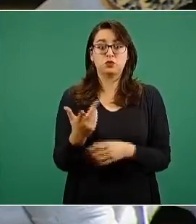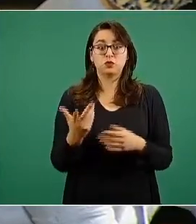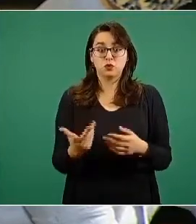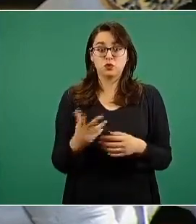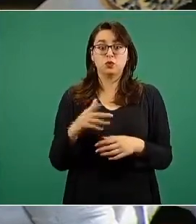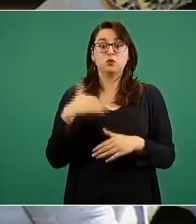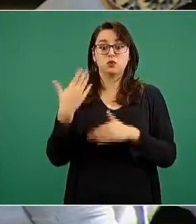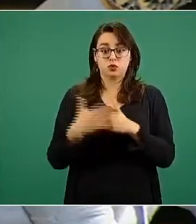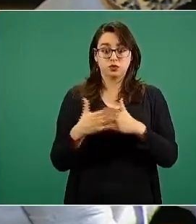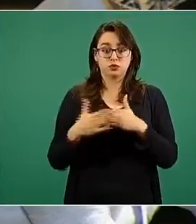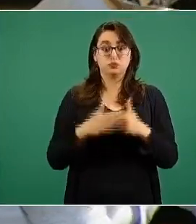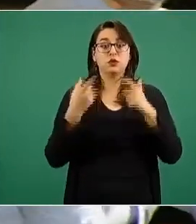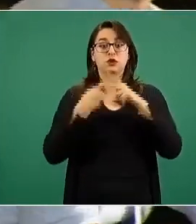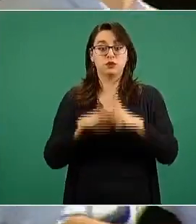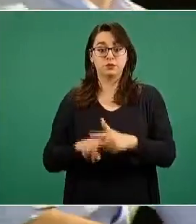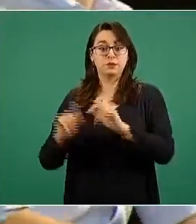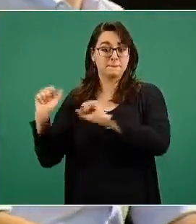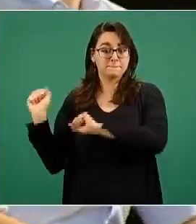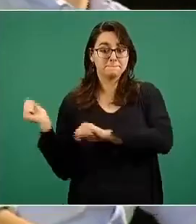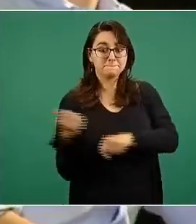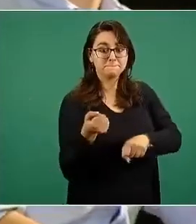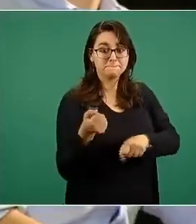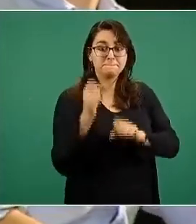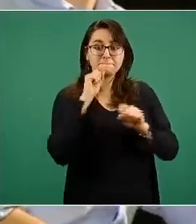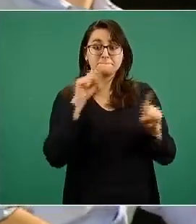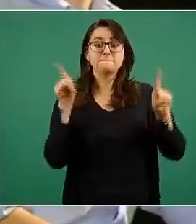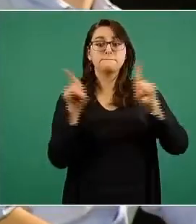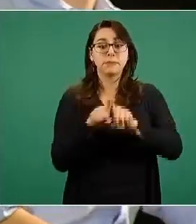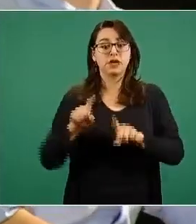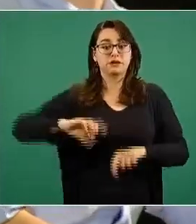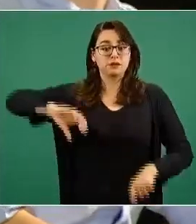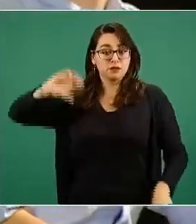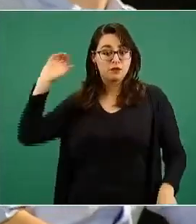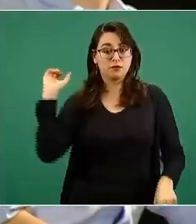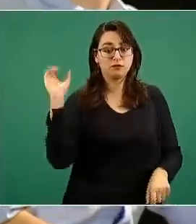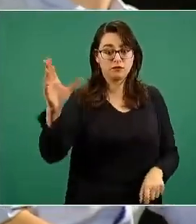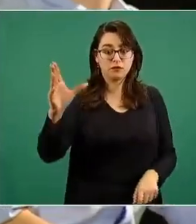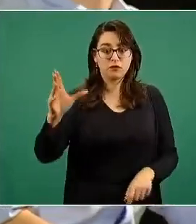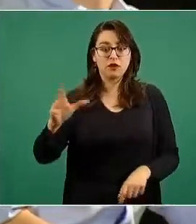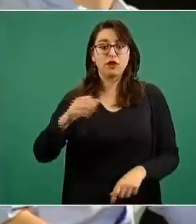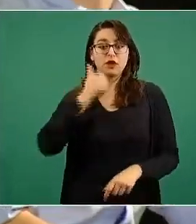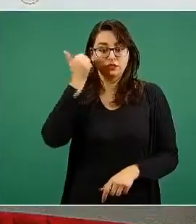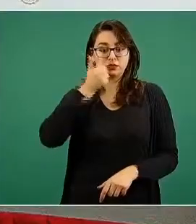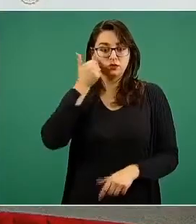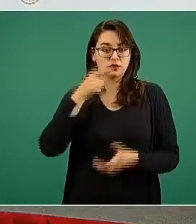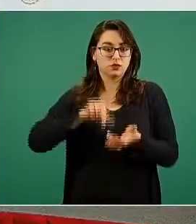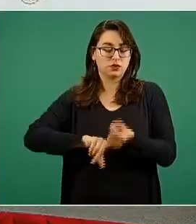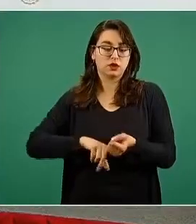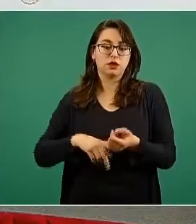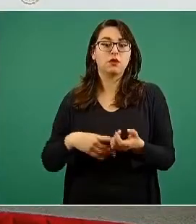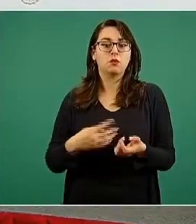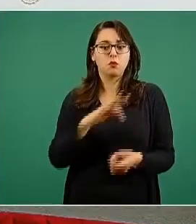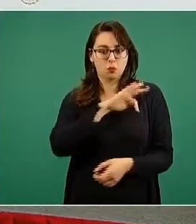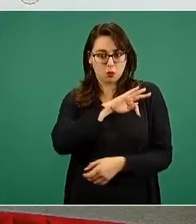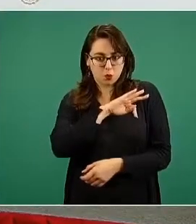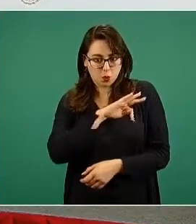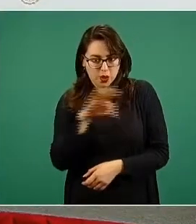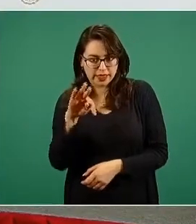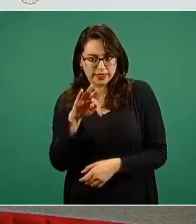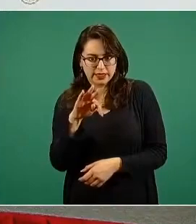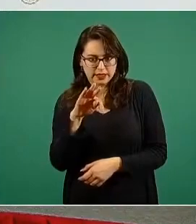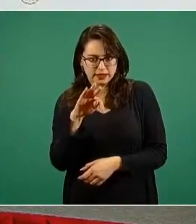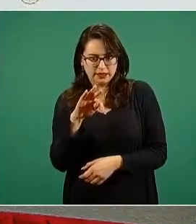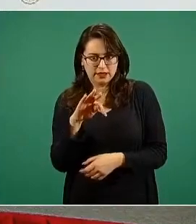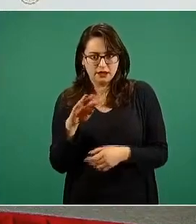el béisbol como el fútbol americano estudiantil. Estos también entrarían en digamos, tipo ya de salvedades de poder poco a